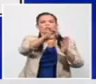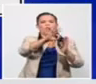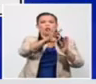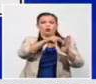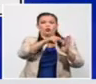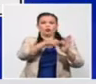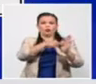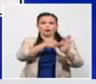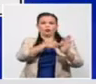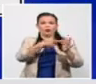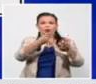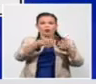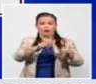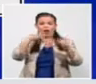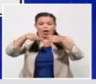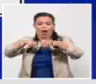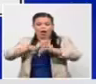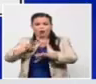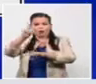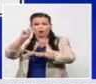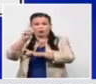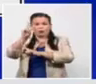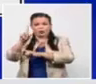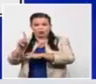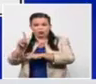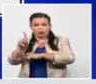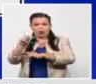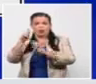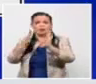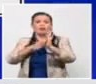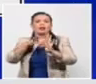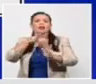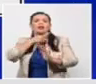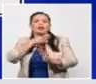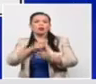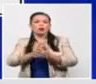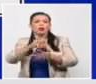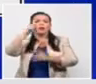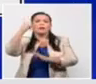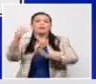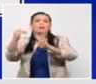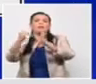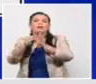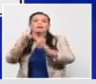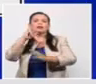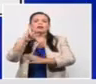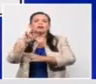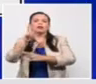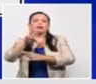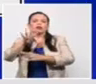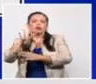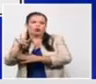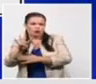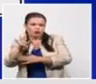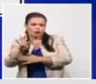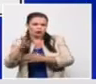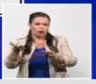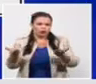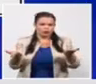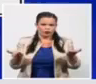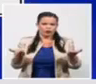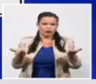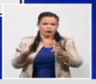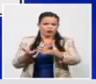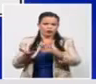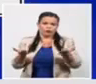mes de enero se diagnosticaron 1.624. dense cuenta de la magnitud y